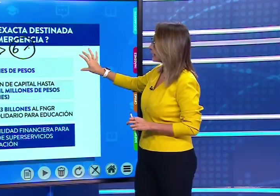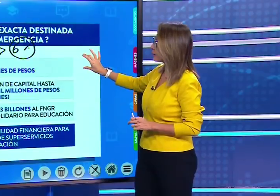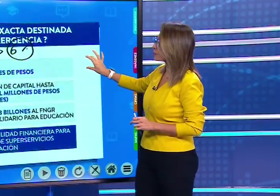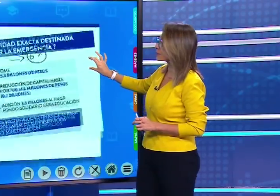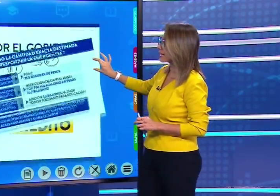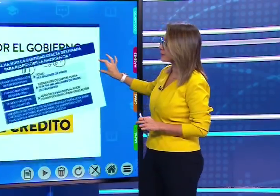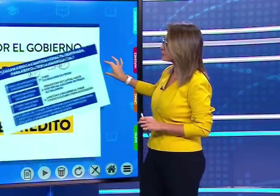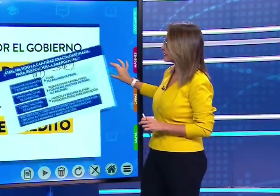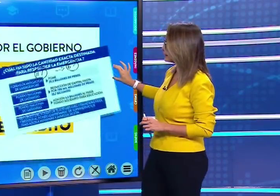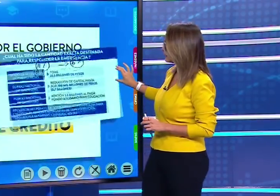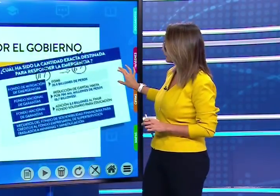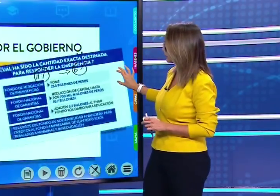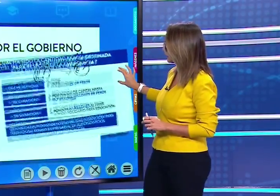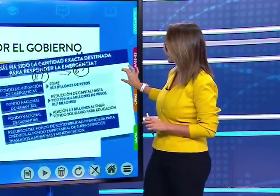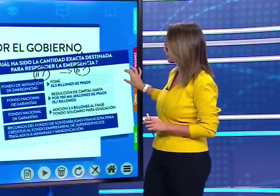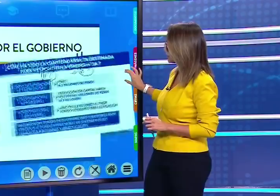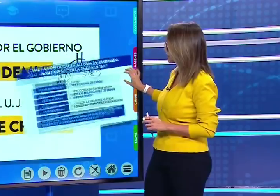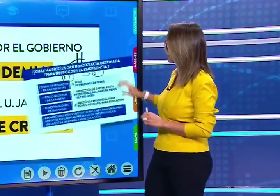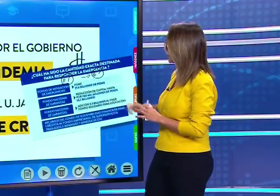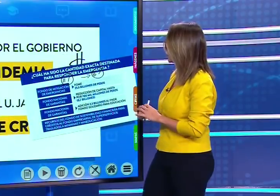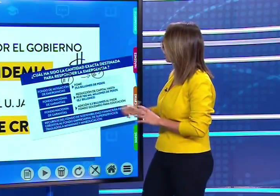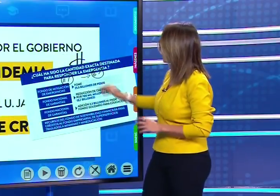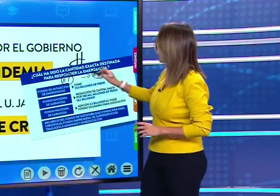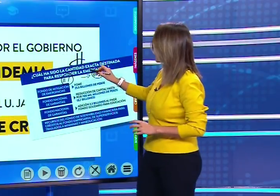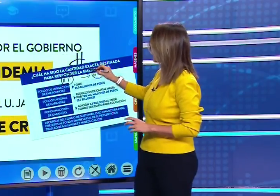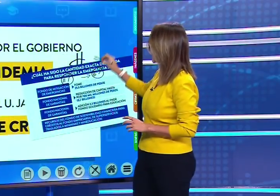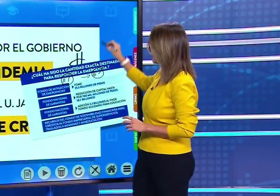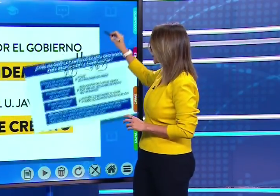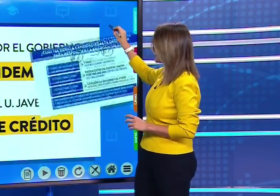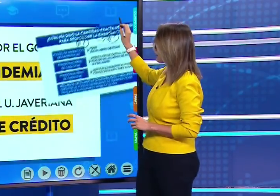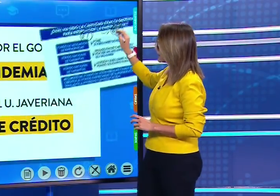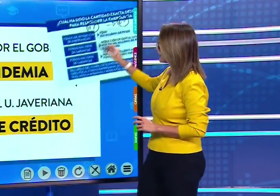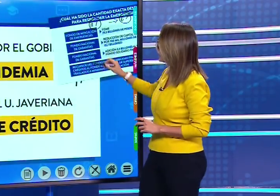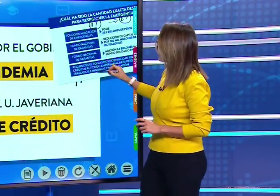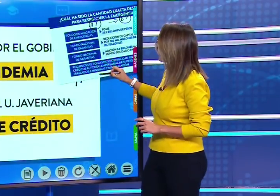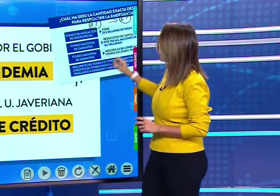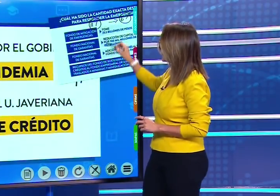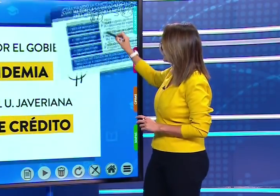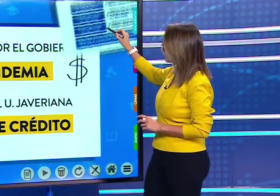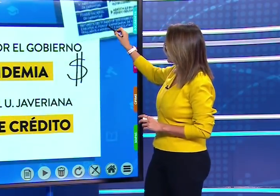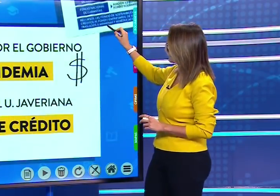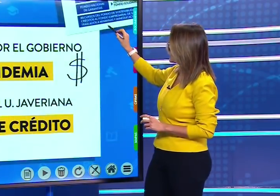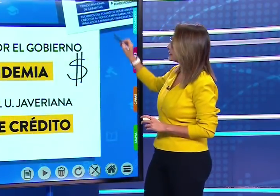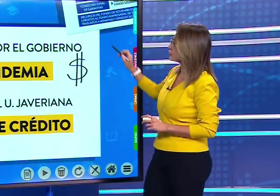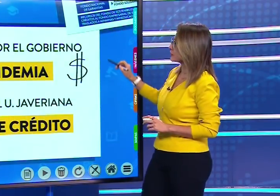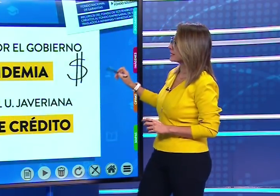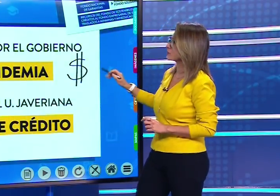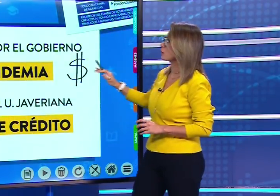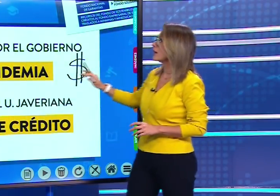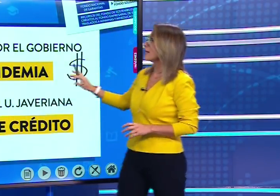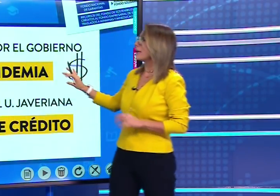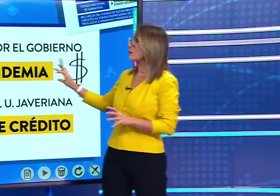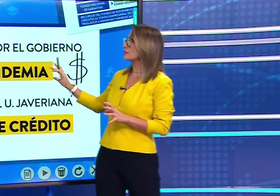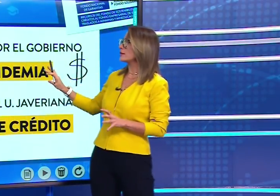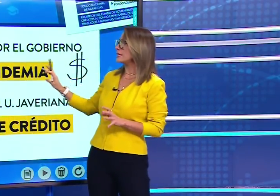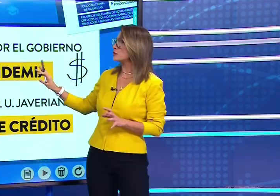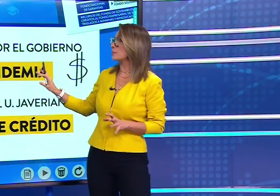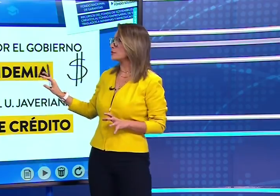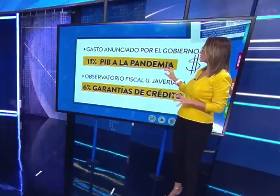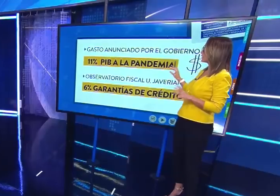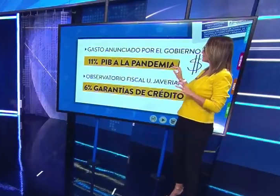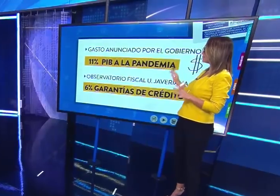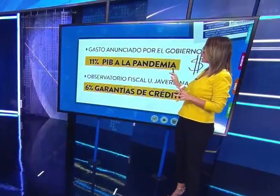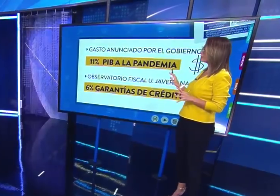valor inicial o al porcentaje que ustedes dicen, y déjenme, yo lo vuelvo a poner por acá porque sí me parece importante ser precisos en esto. El gobierno